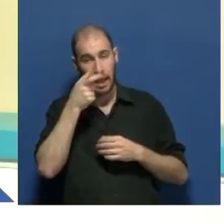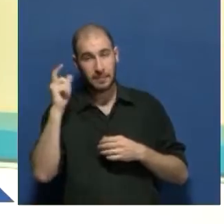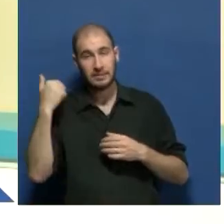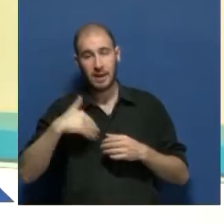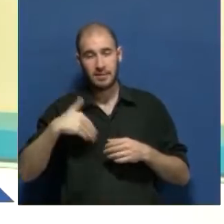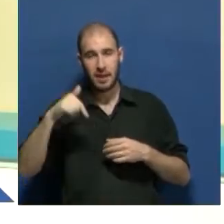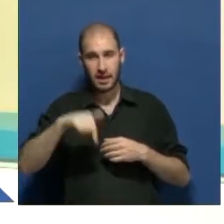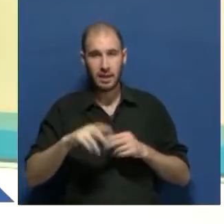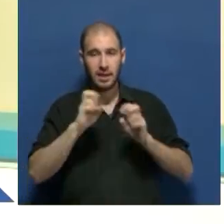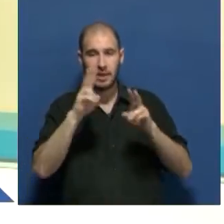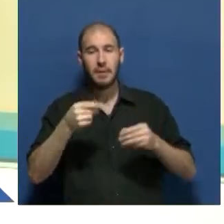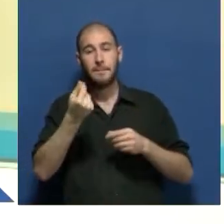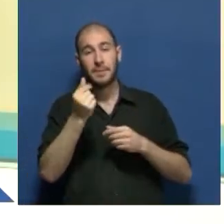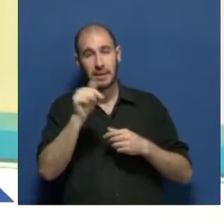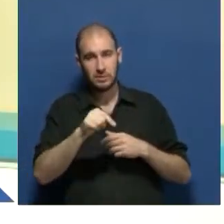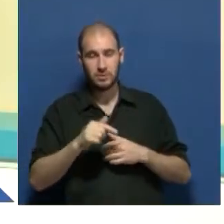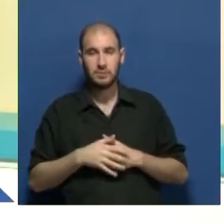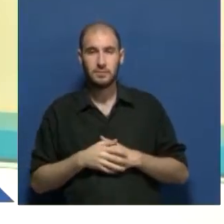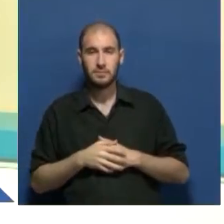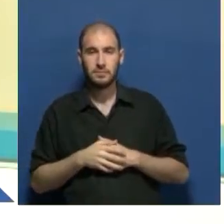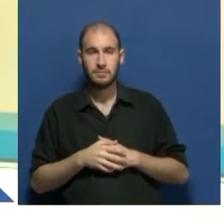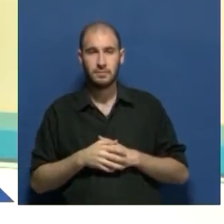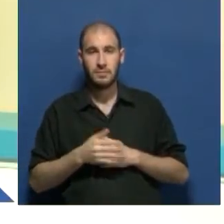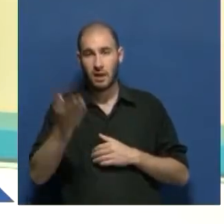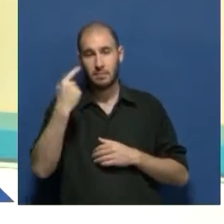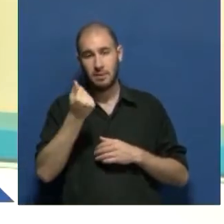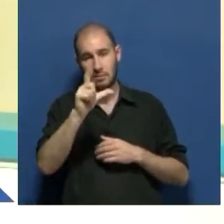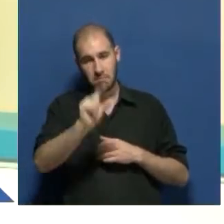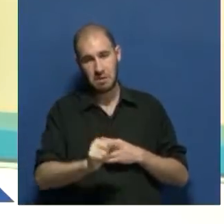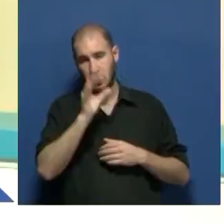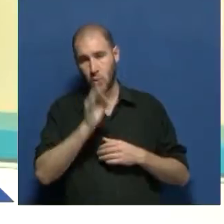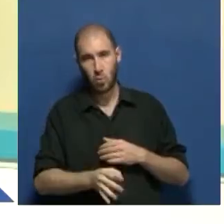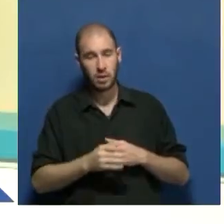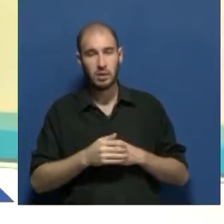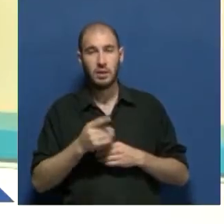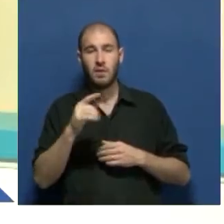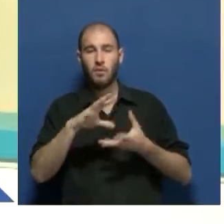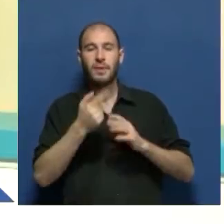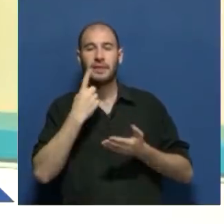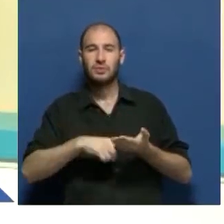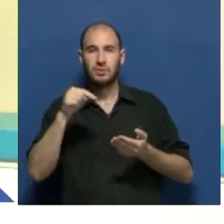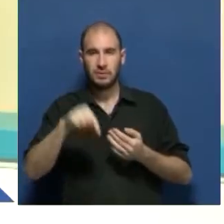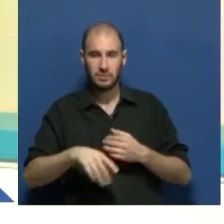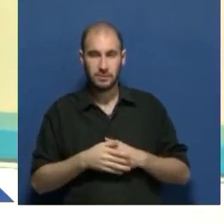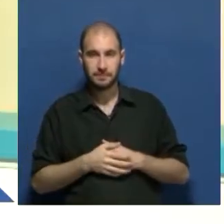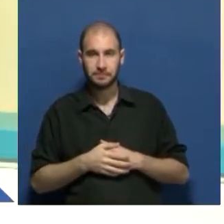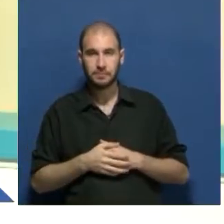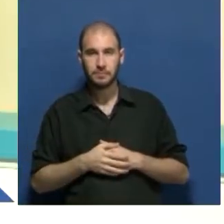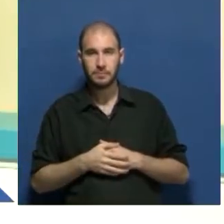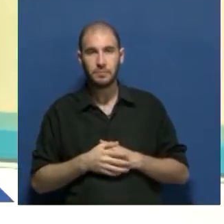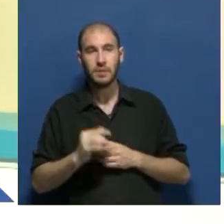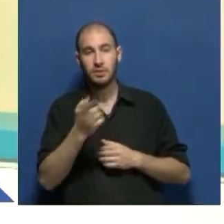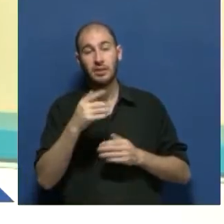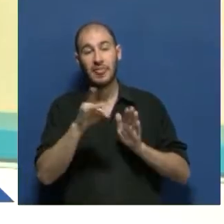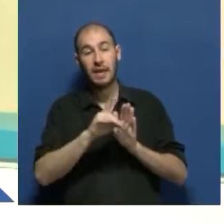tenemos en la Argentina sobre precios, nunca han bajado los precios ante medidas de estas características. Entonces, tenemos